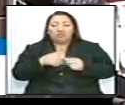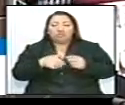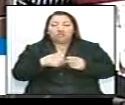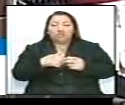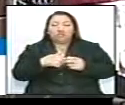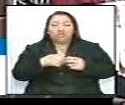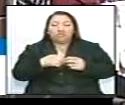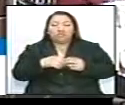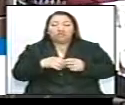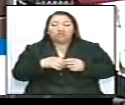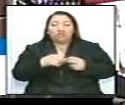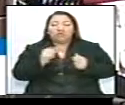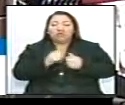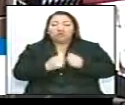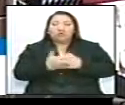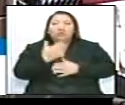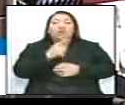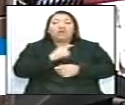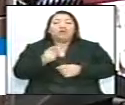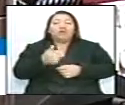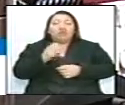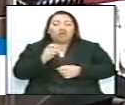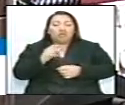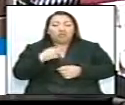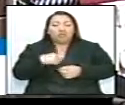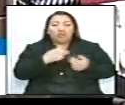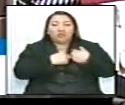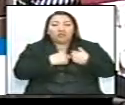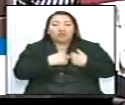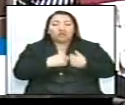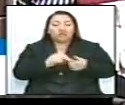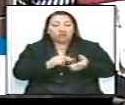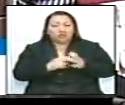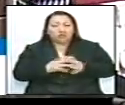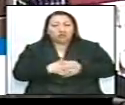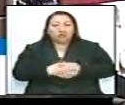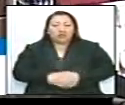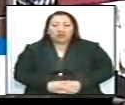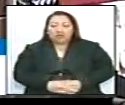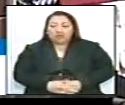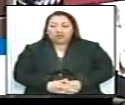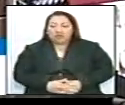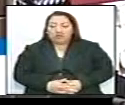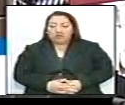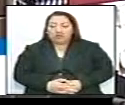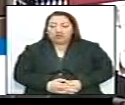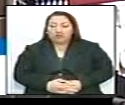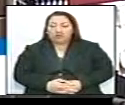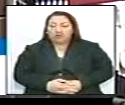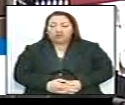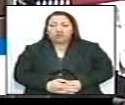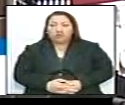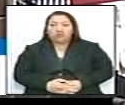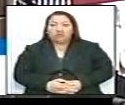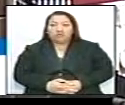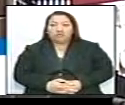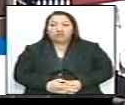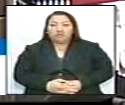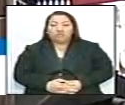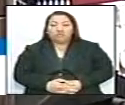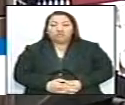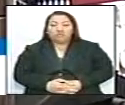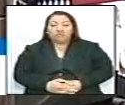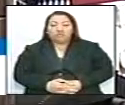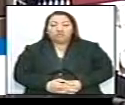que el nuevo jefe de la OMPE no solo tenía la responsabilidad, termino presidente, esto es muy corto, no solo la responsabilidad